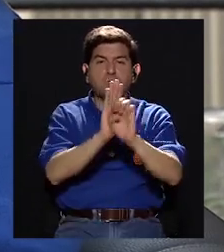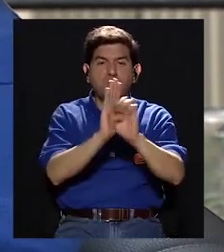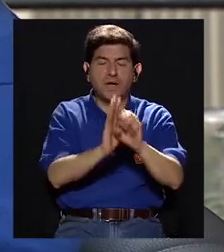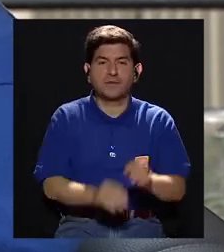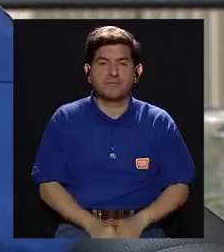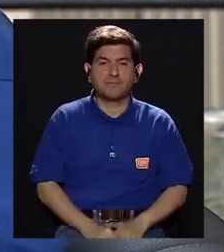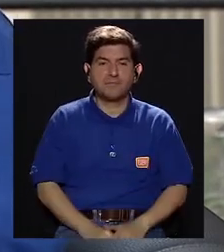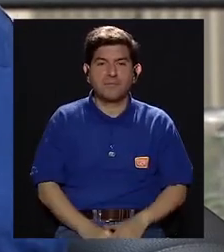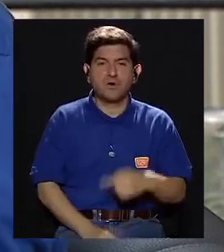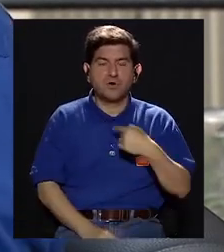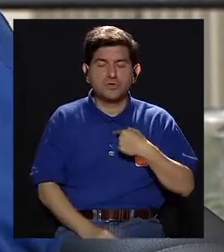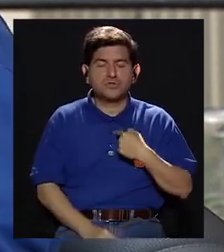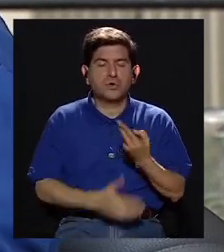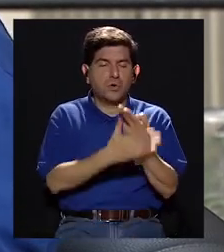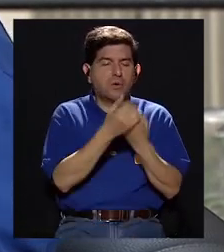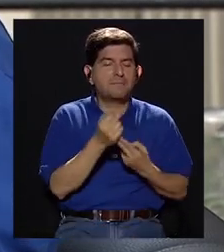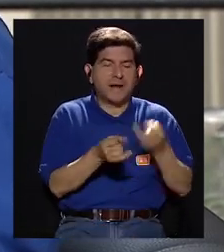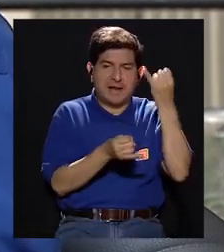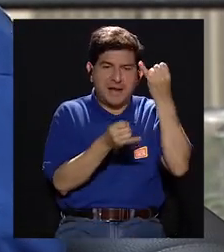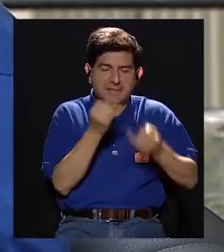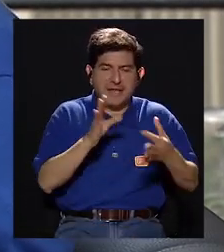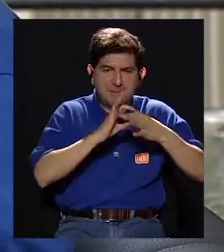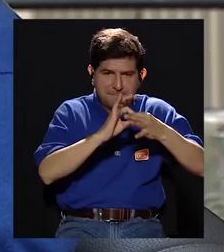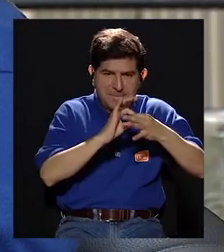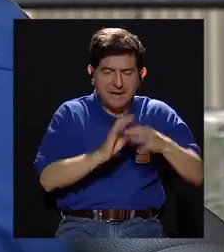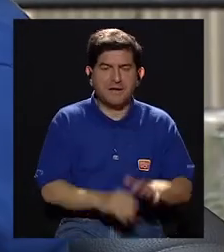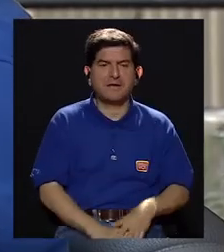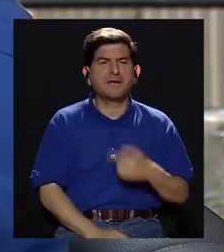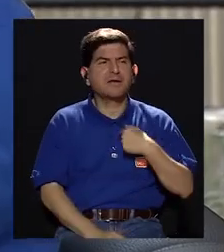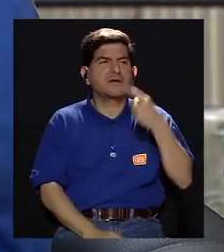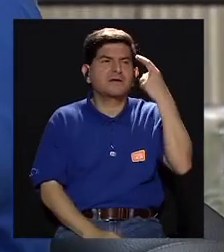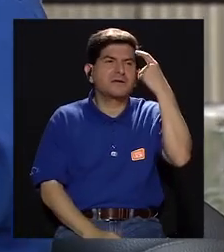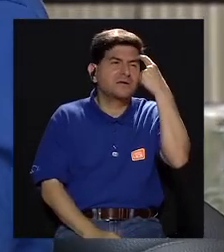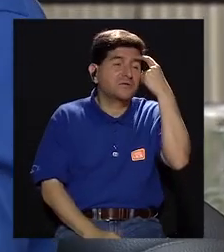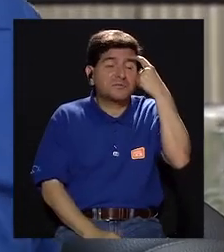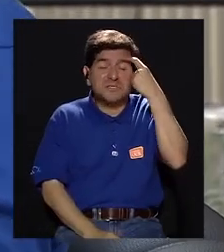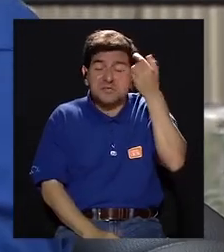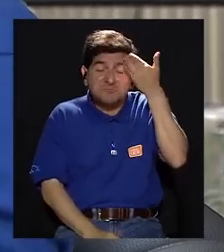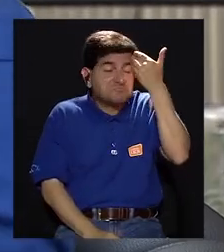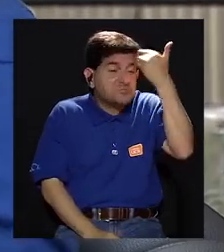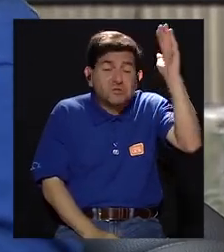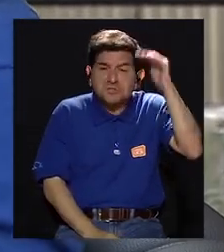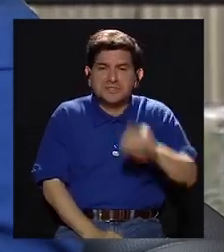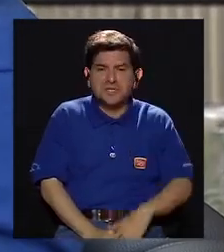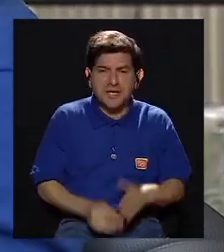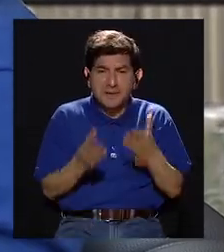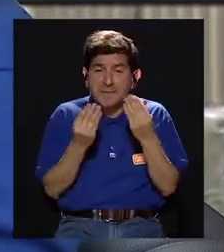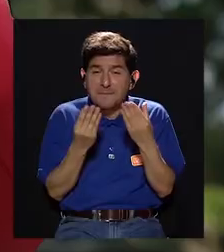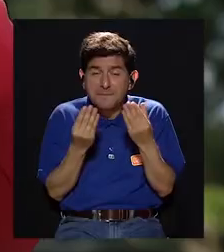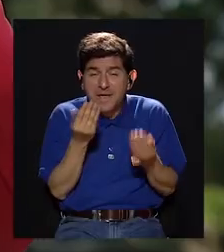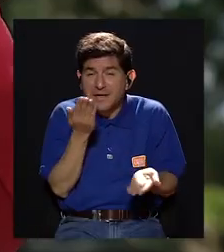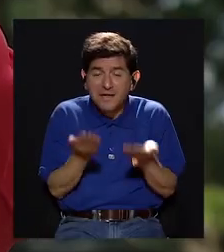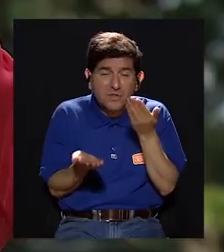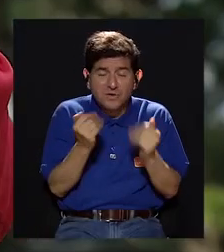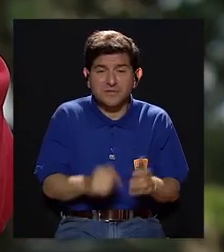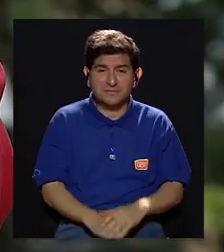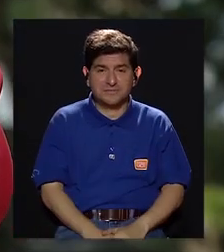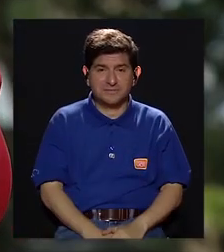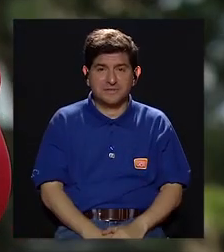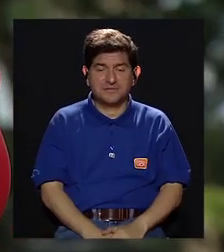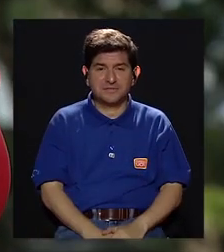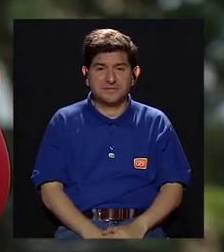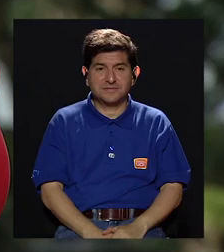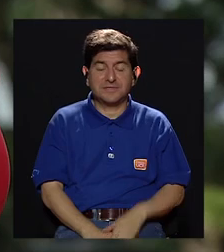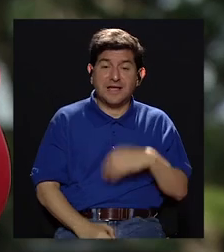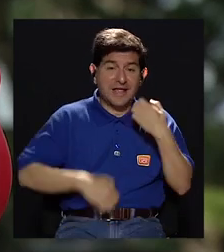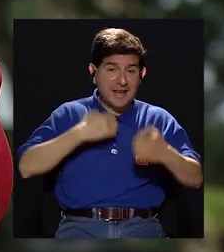que tengo, no sé, que terminé con mi pareja y estoy pensando, no sé ni qué estoy pensando. Miedo, temor. Bueno,